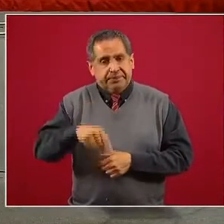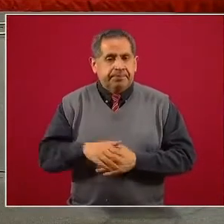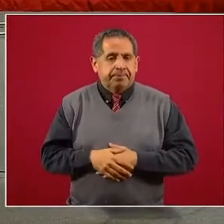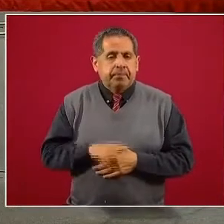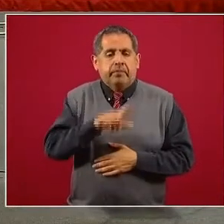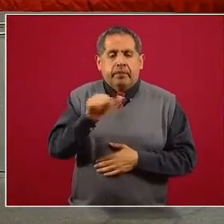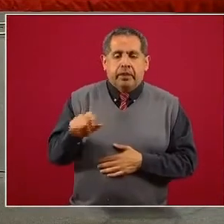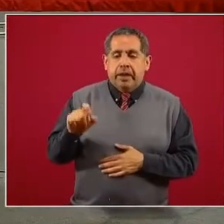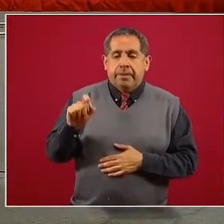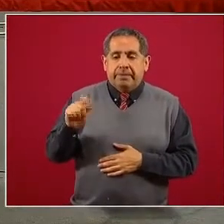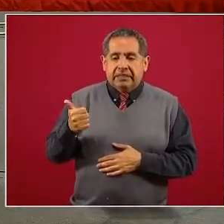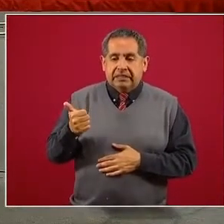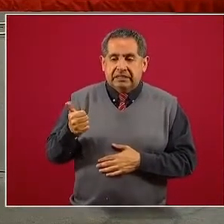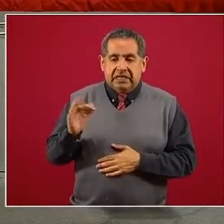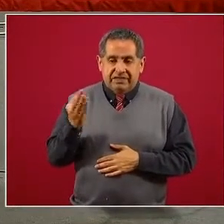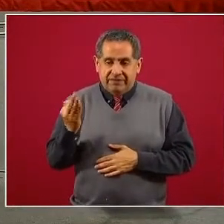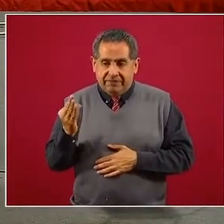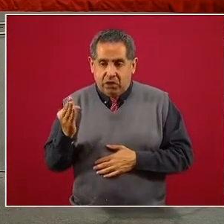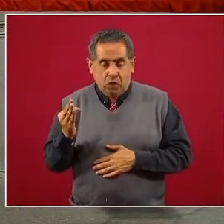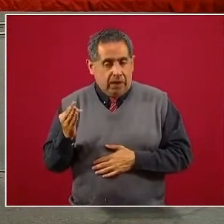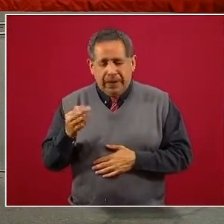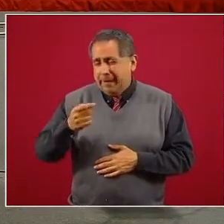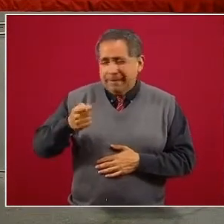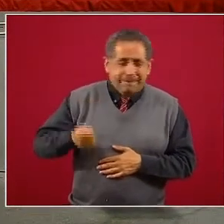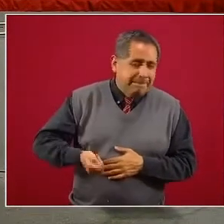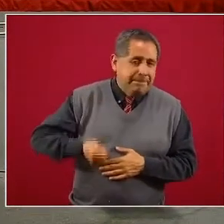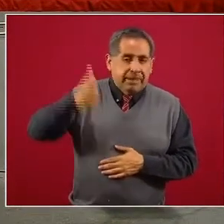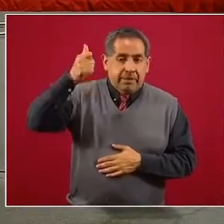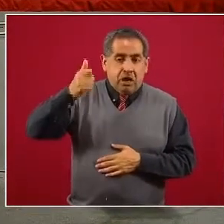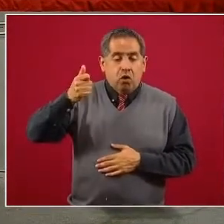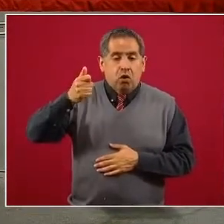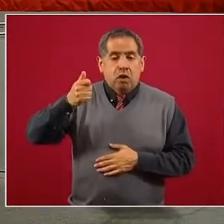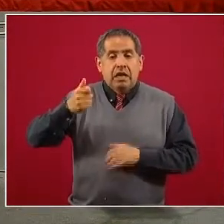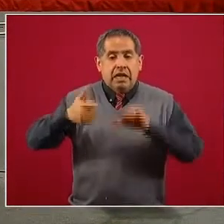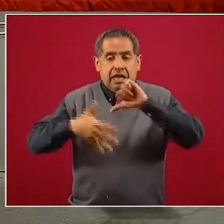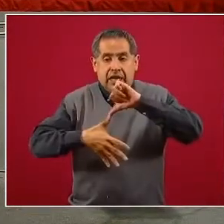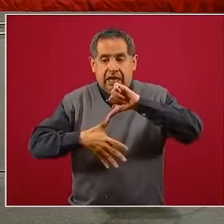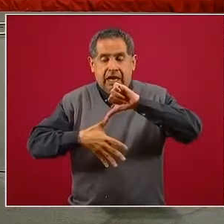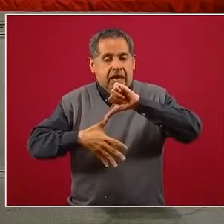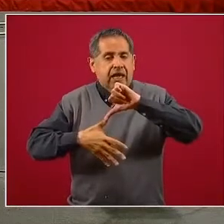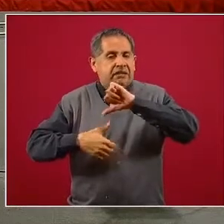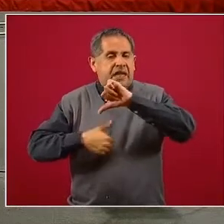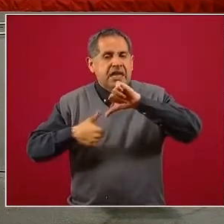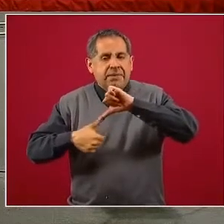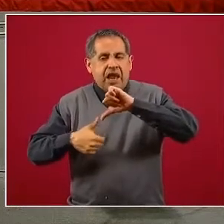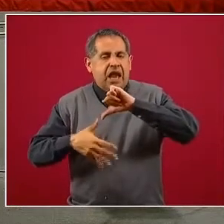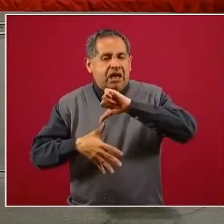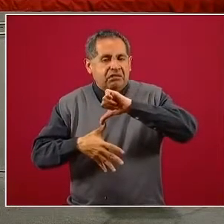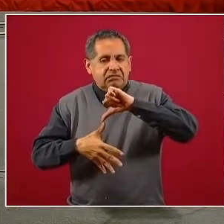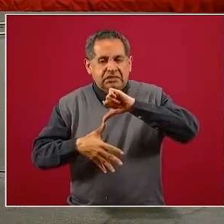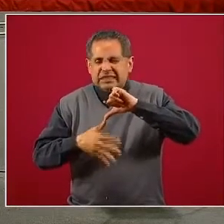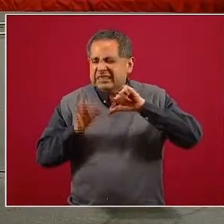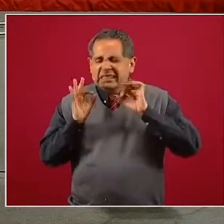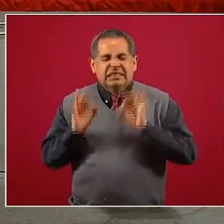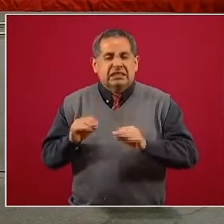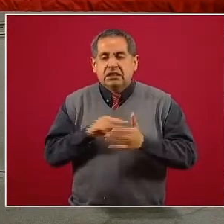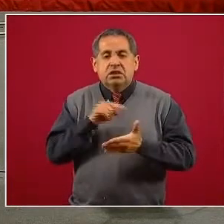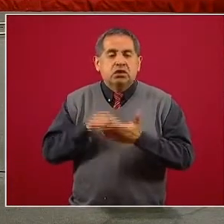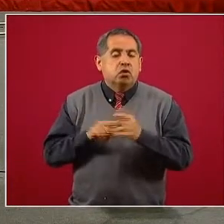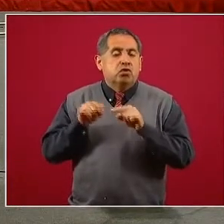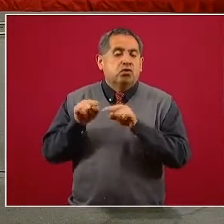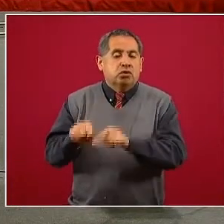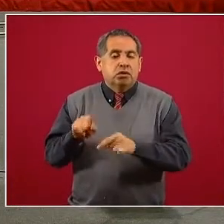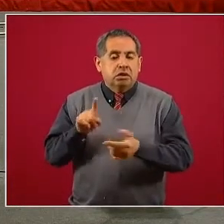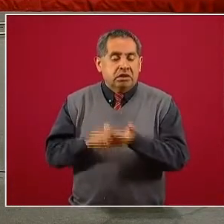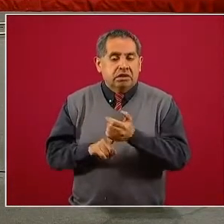el 26 de febrero se presenta el primer caso en América Latina y el Caribe, ¿no? En específico, pues ya